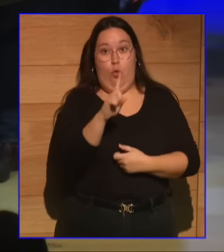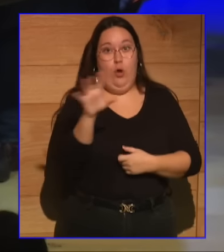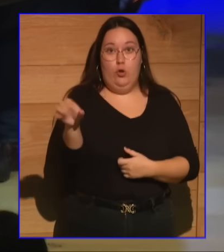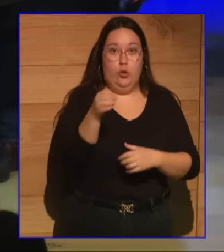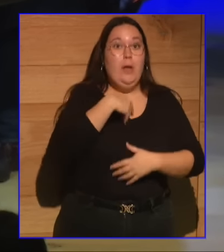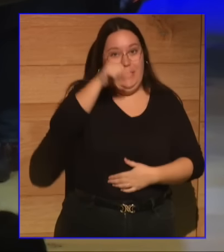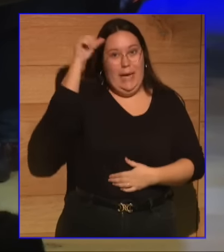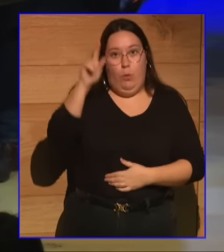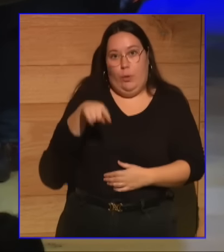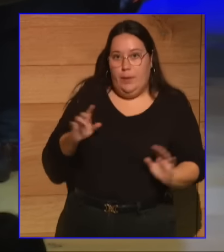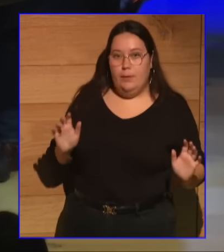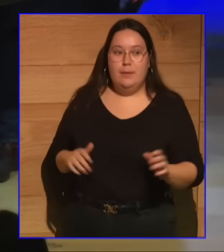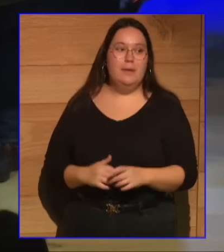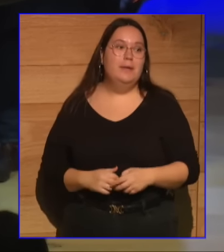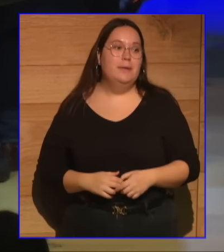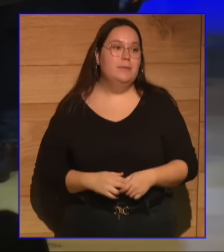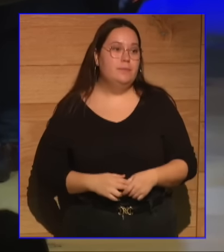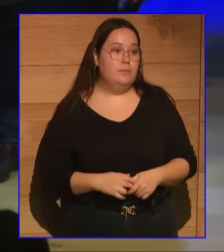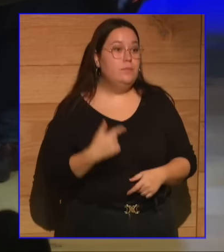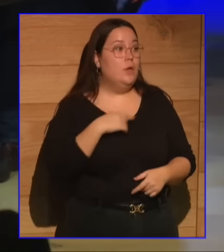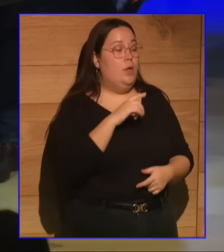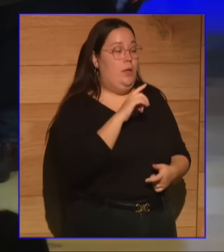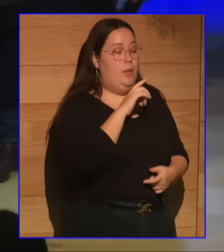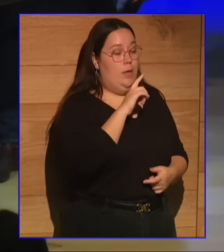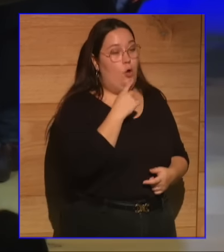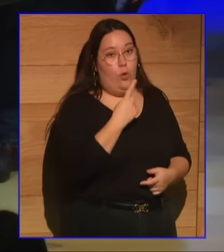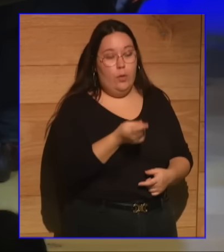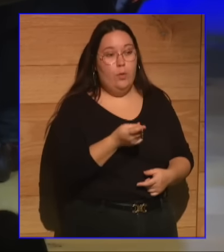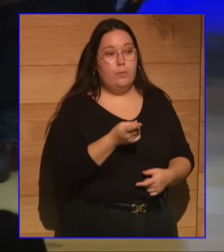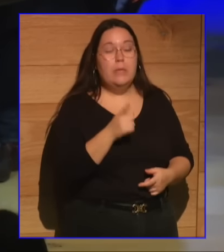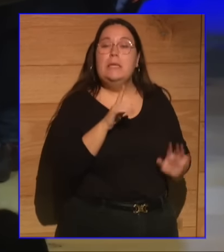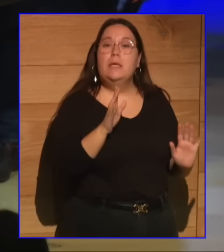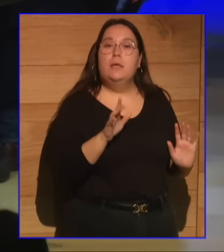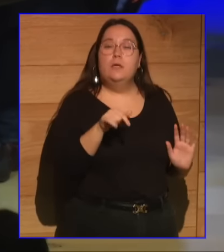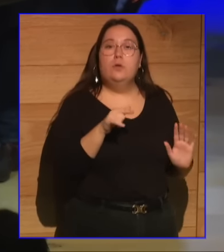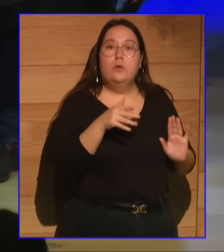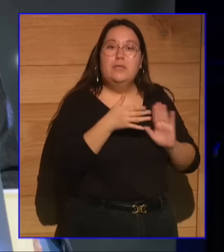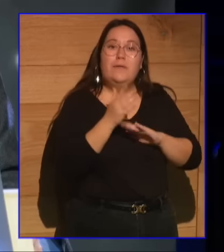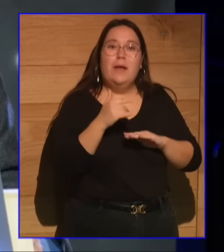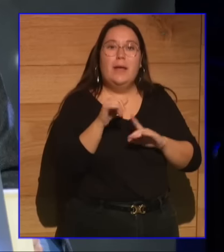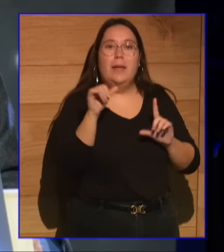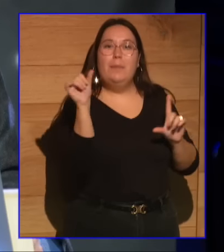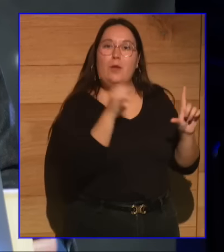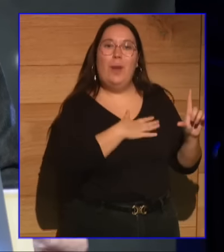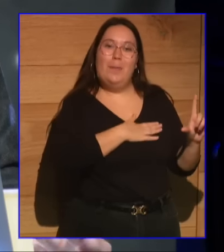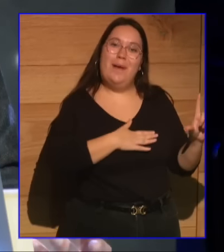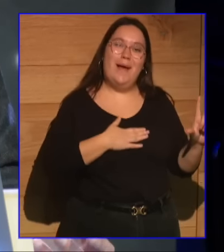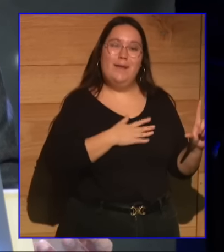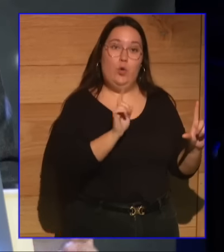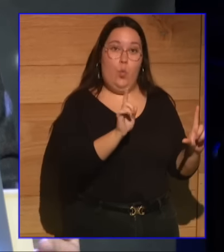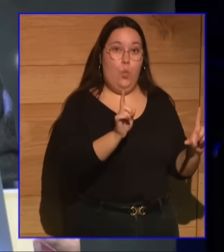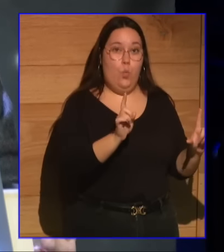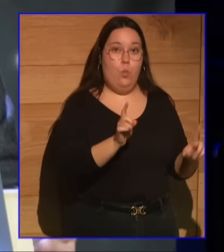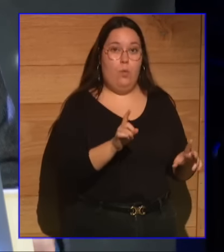aunque sea calvo, ¿sabes? Y os hablo, en fin, esto no significa que después la película sea amable o que la haya convertido, no,